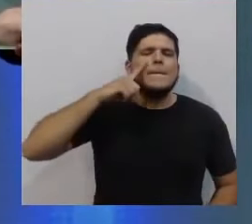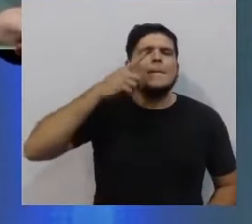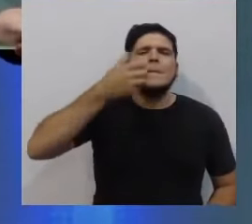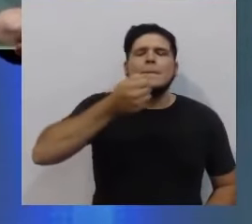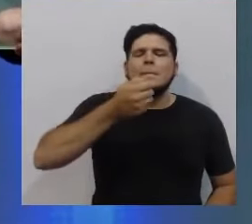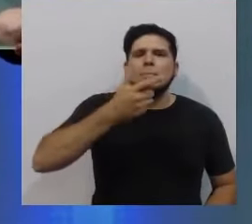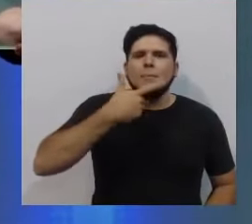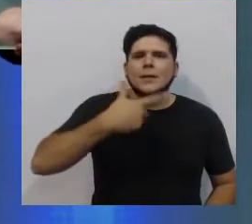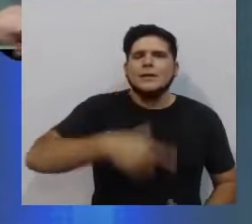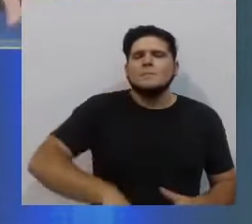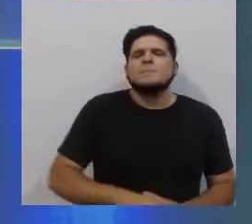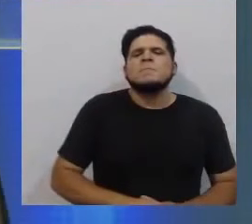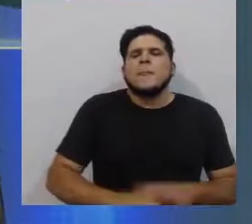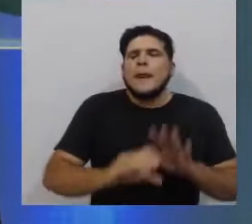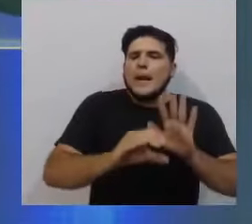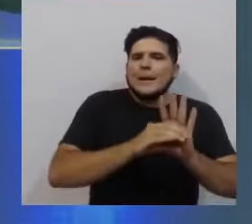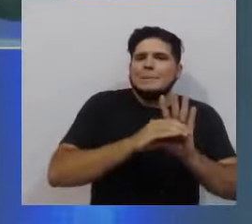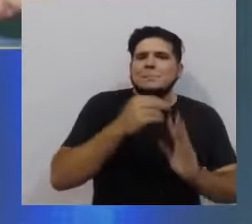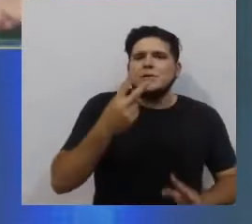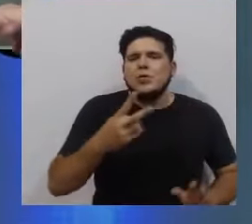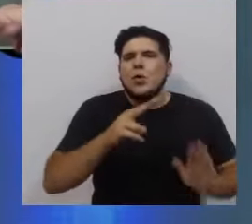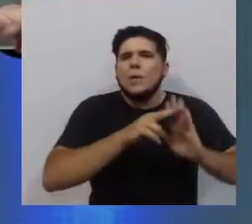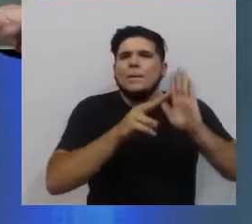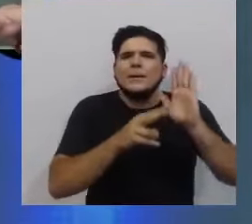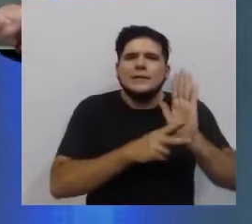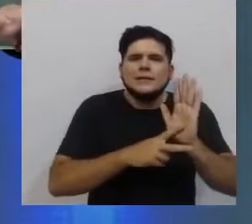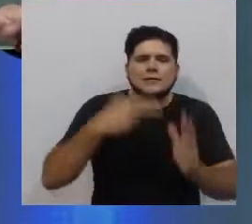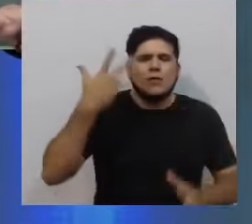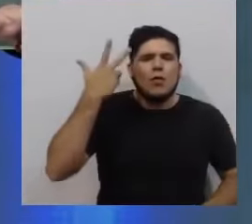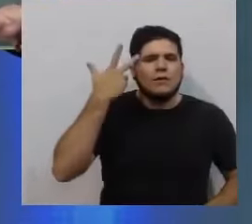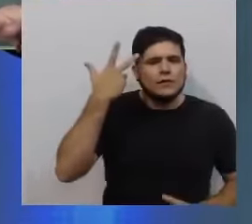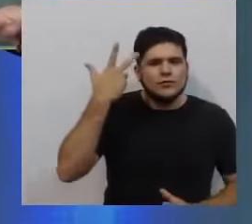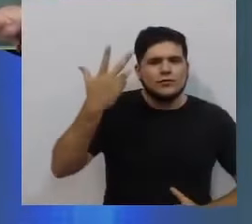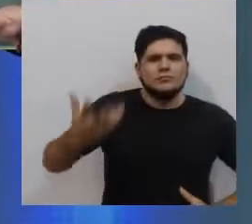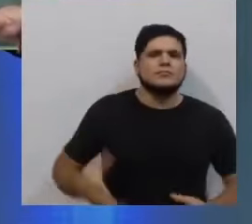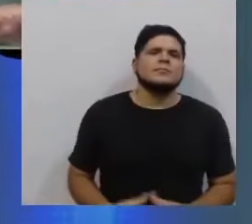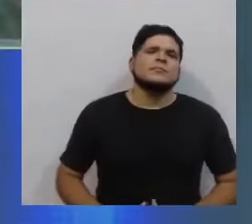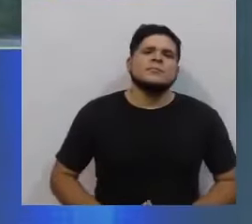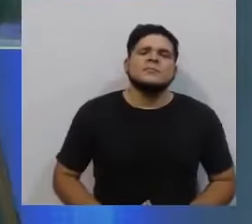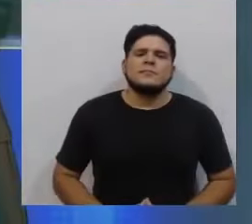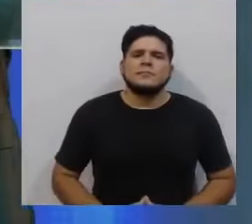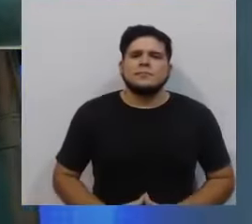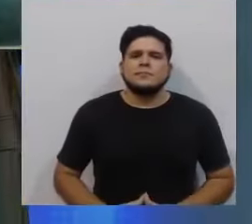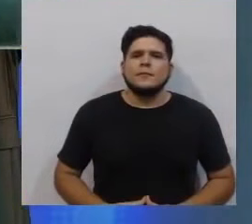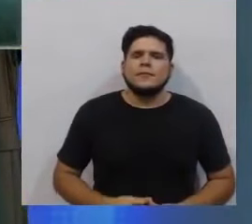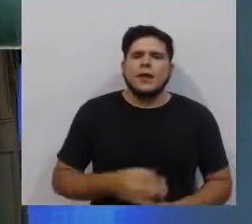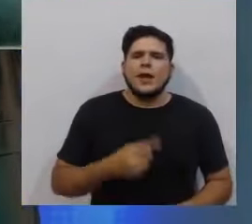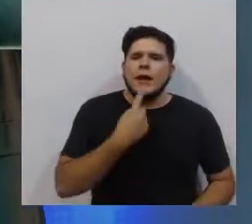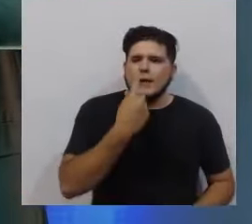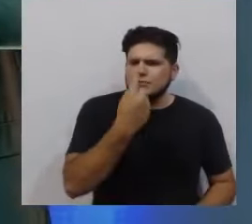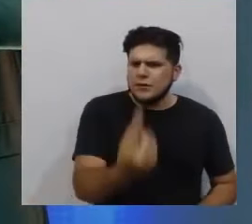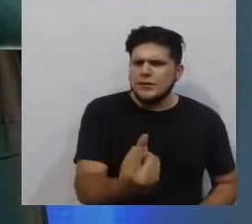cosas para los que no entendían y para los que no lo entendían porque siempre frente a